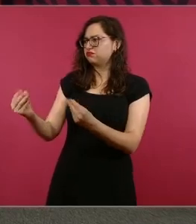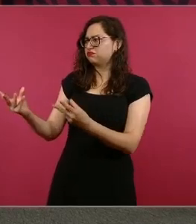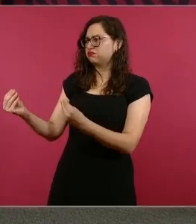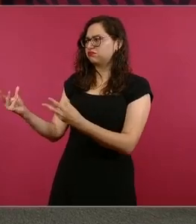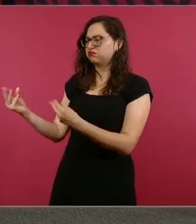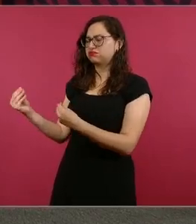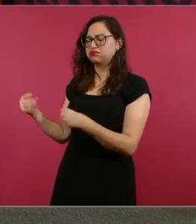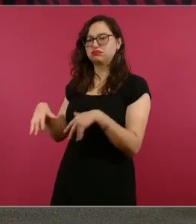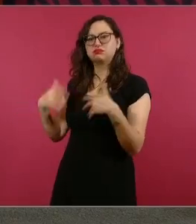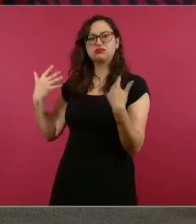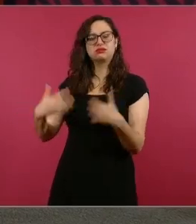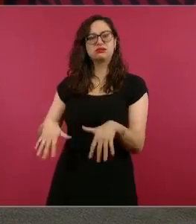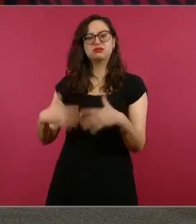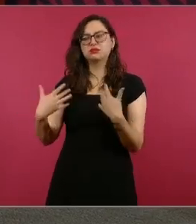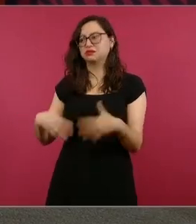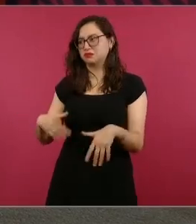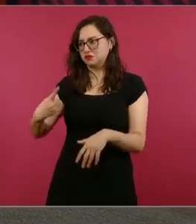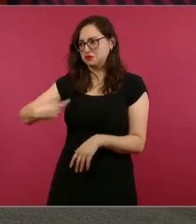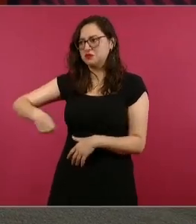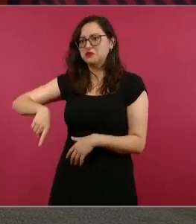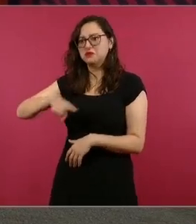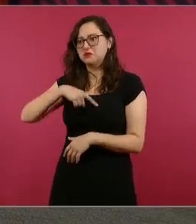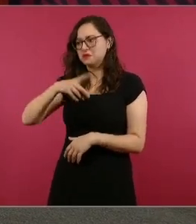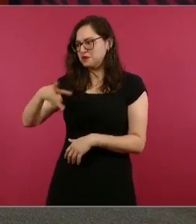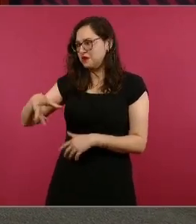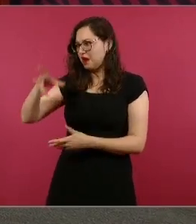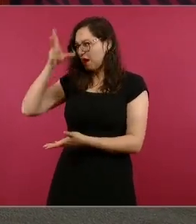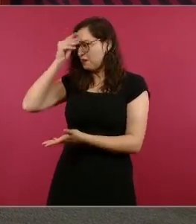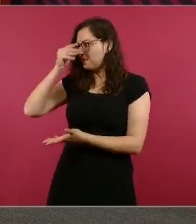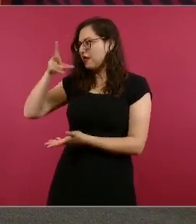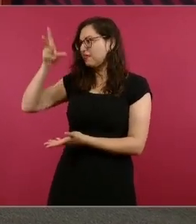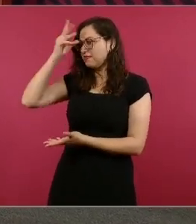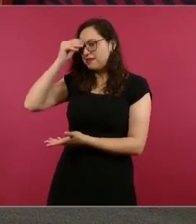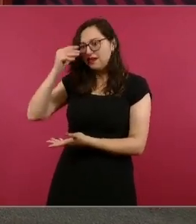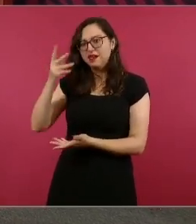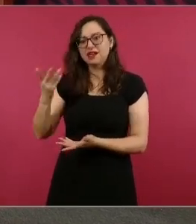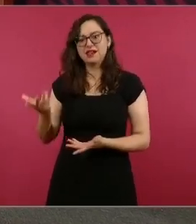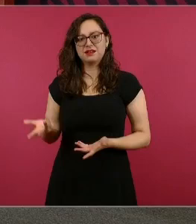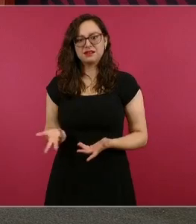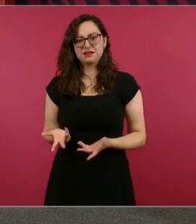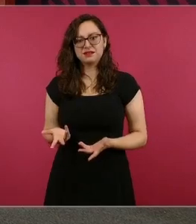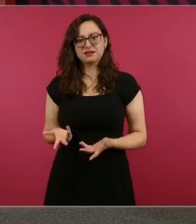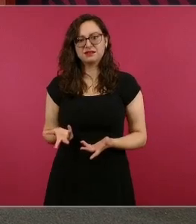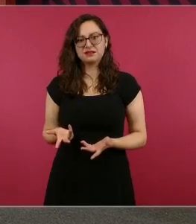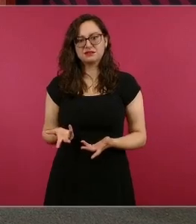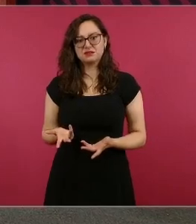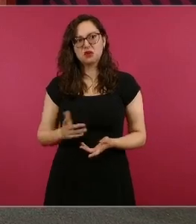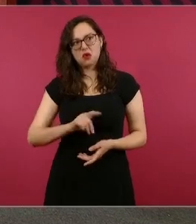dejado más enseñanzas? Hagamos un recuento.